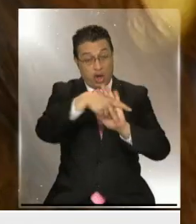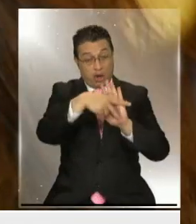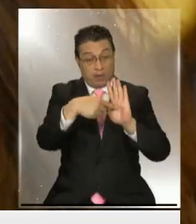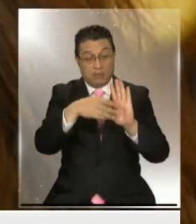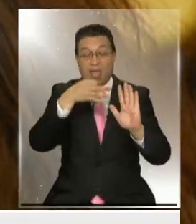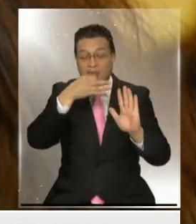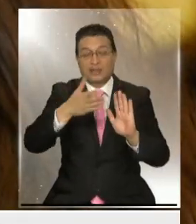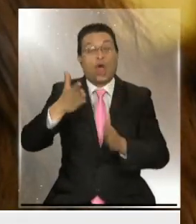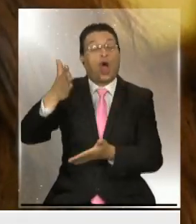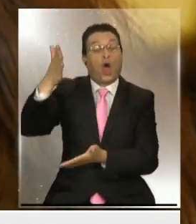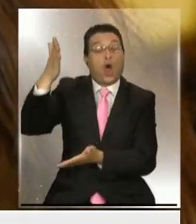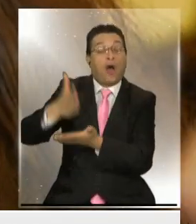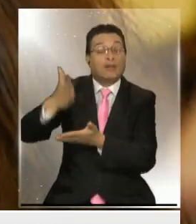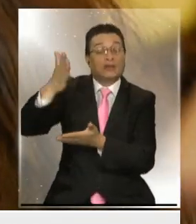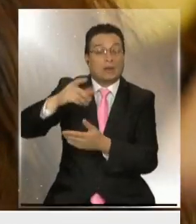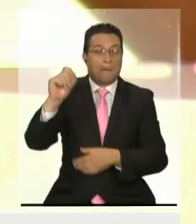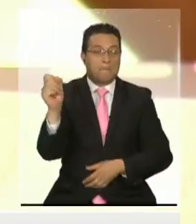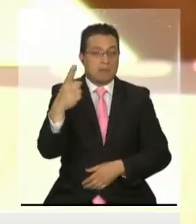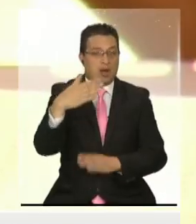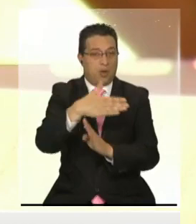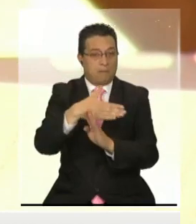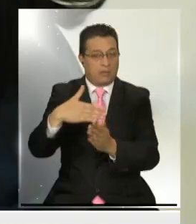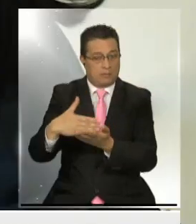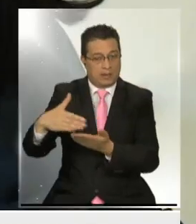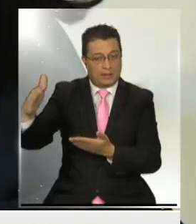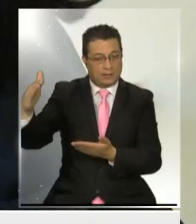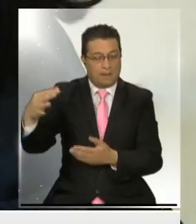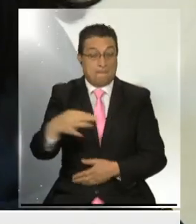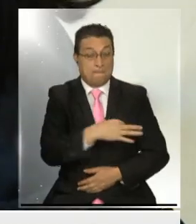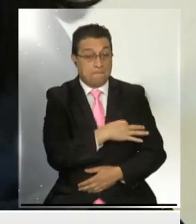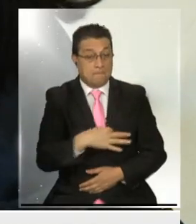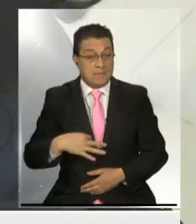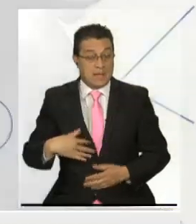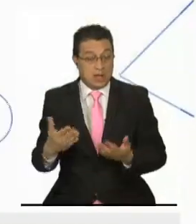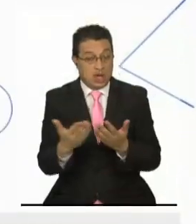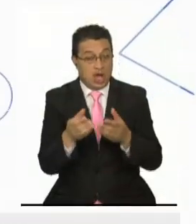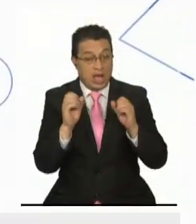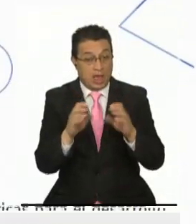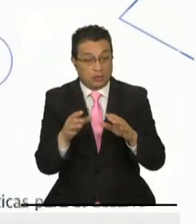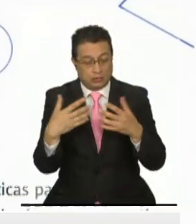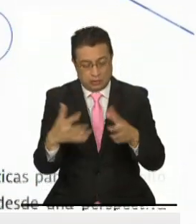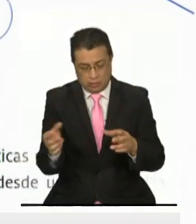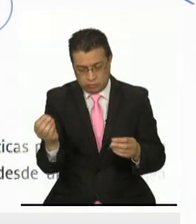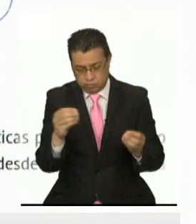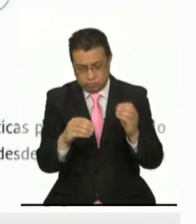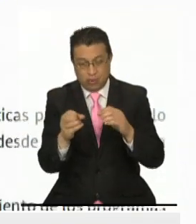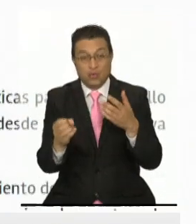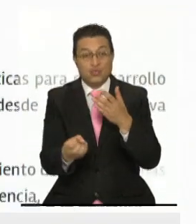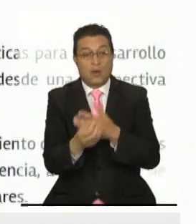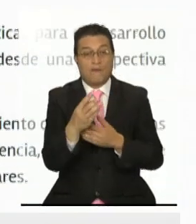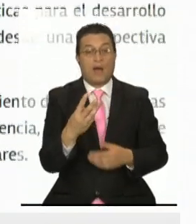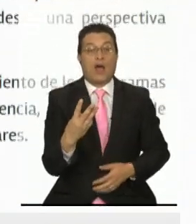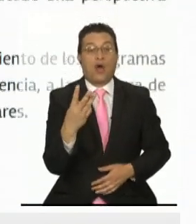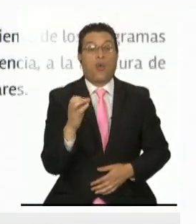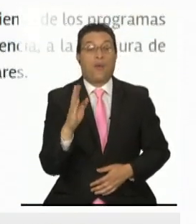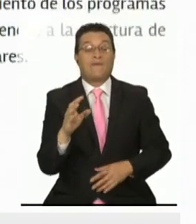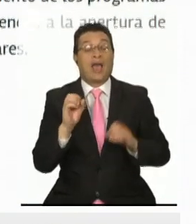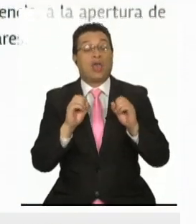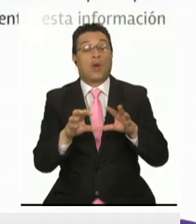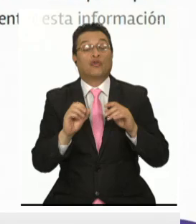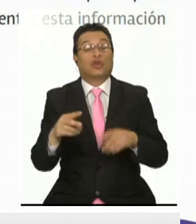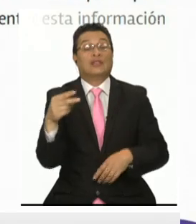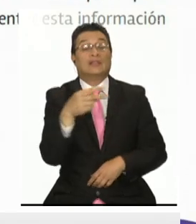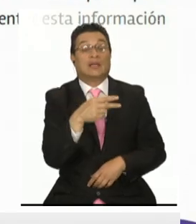sólo lo hace obligatorio a partir del 1º medio por eso el ministerio de educación elaboró una nueva plataforma web de educación sexual